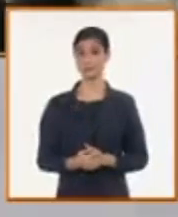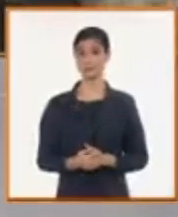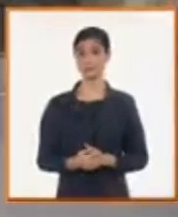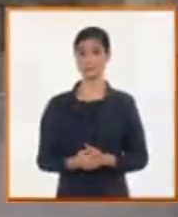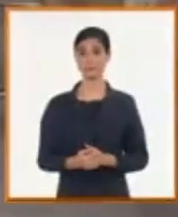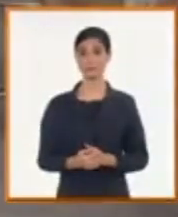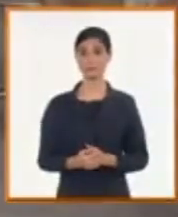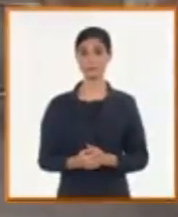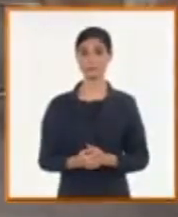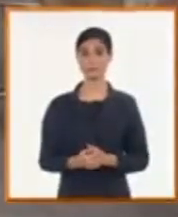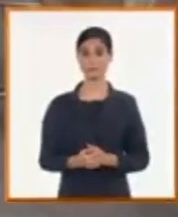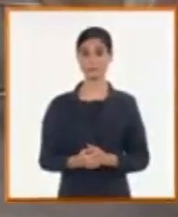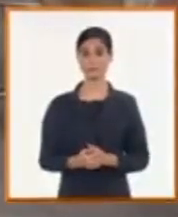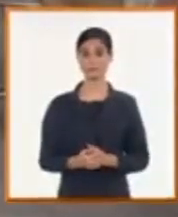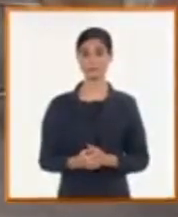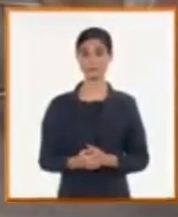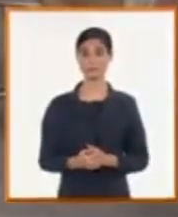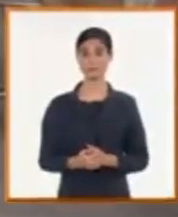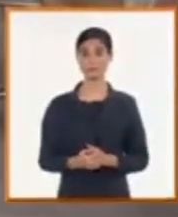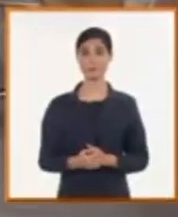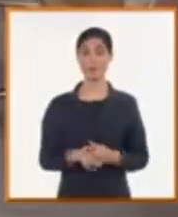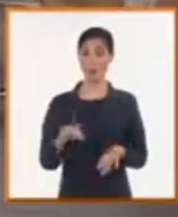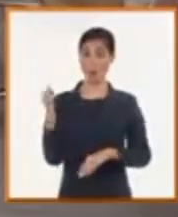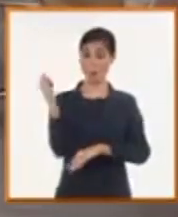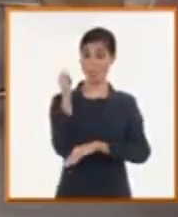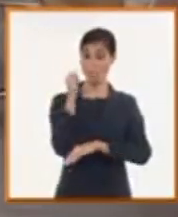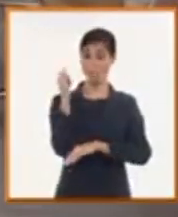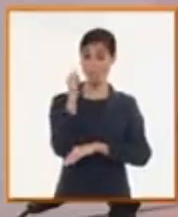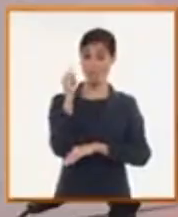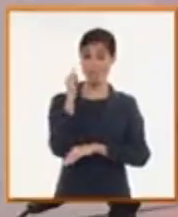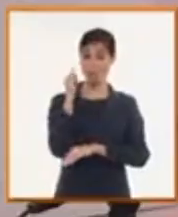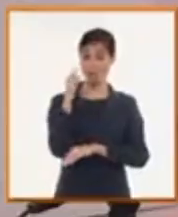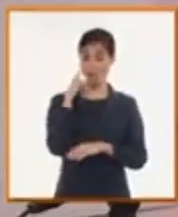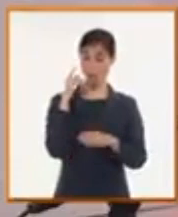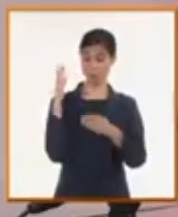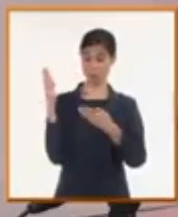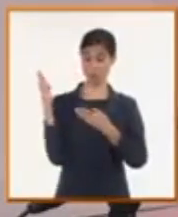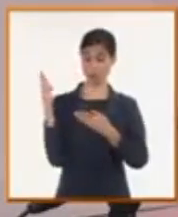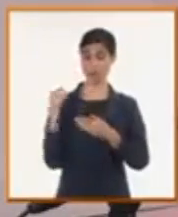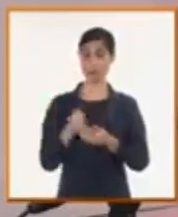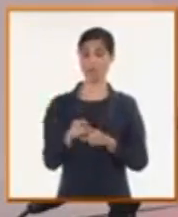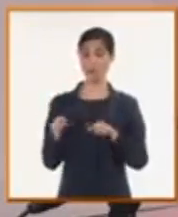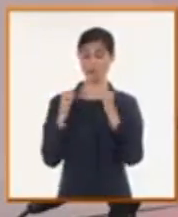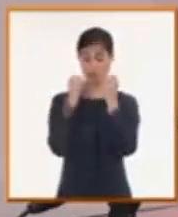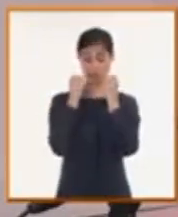apartheid. Vamos a ver la entrevista que trajiste. Sí, cómo no, creo que es algo interesante.